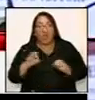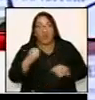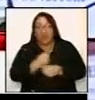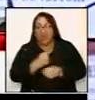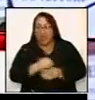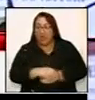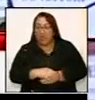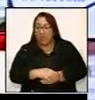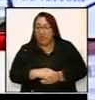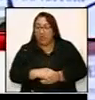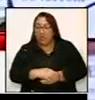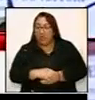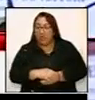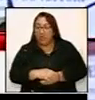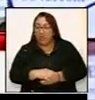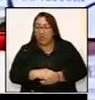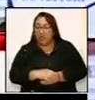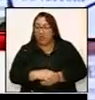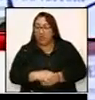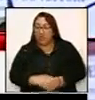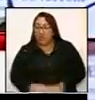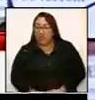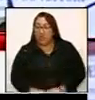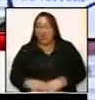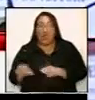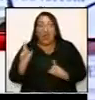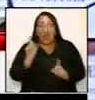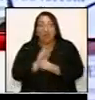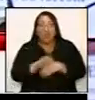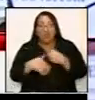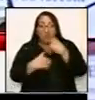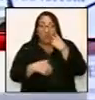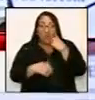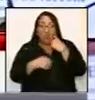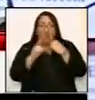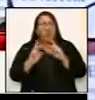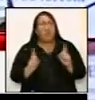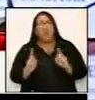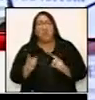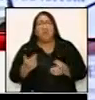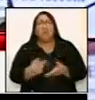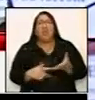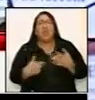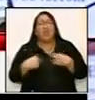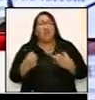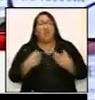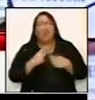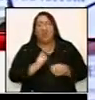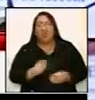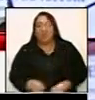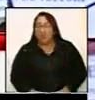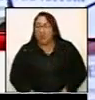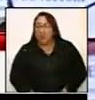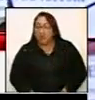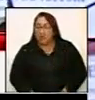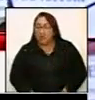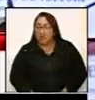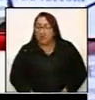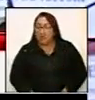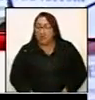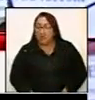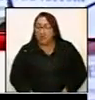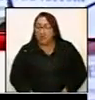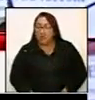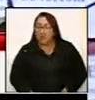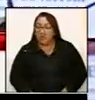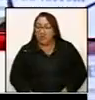transparencia hacia absolutamente todo, dijeron que no querían ser fiscalizadas. Y lo que se dijo al